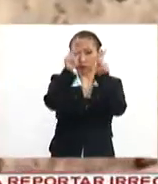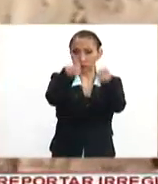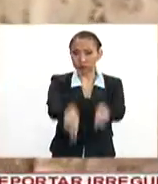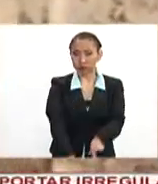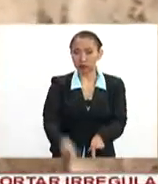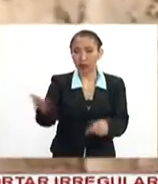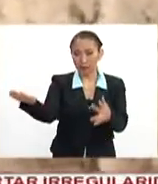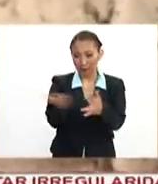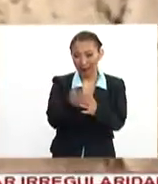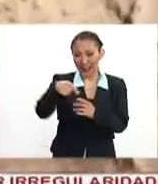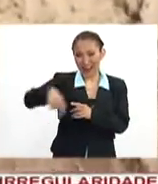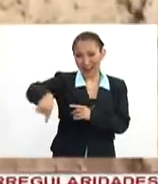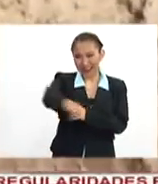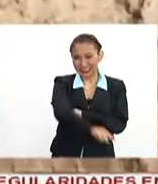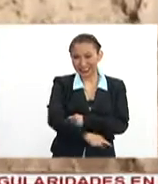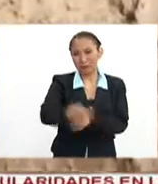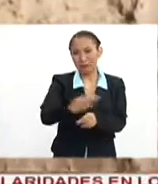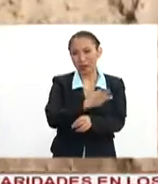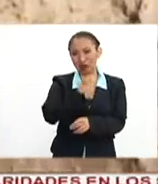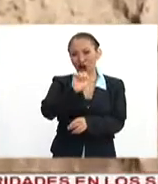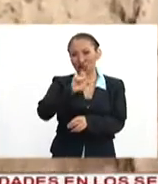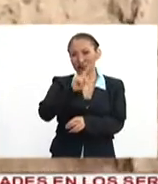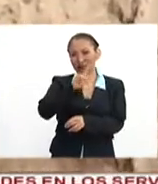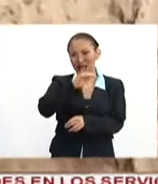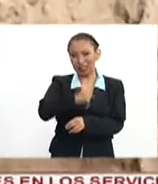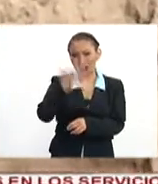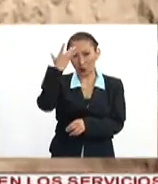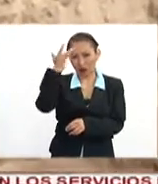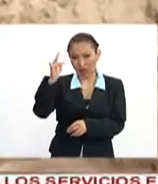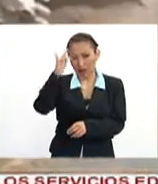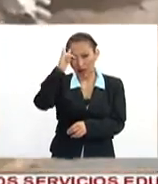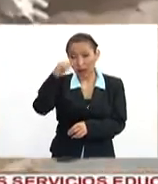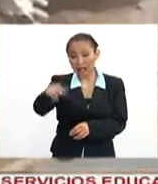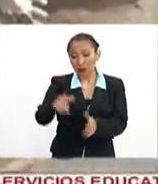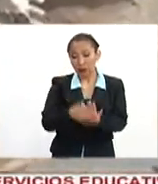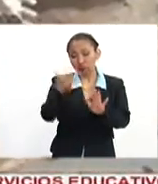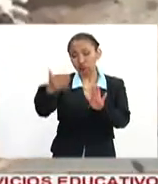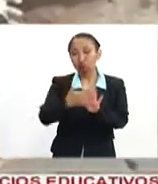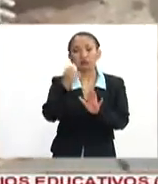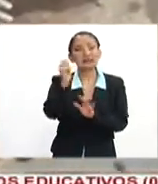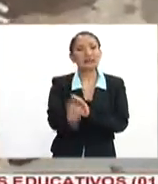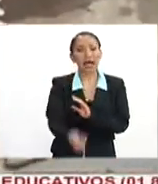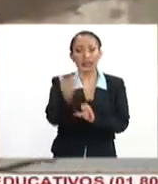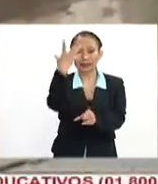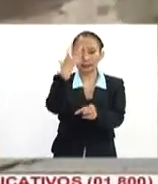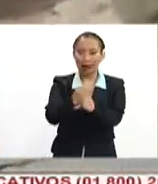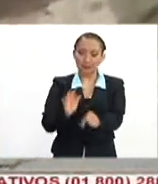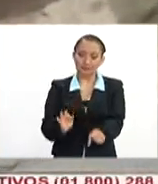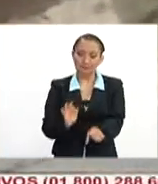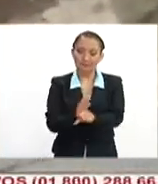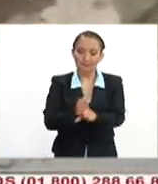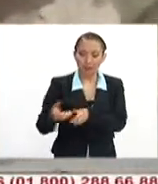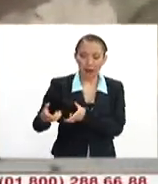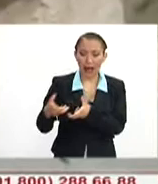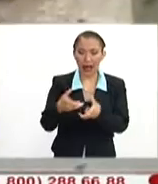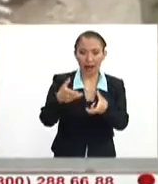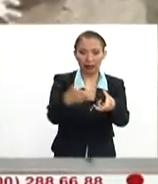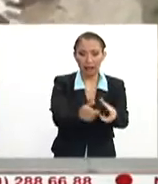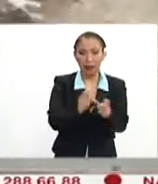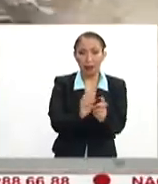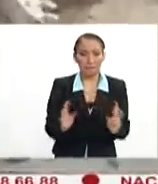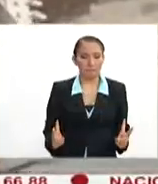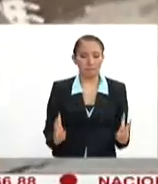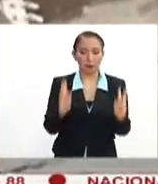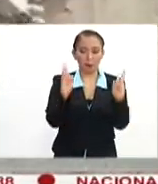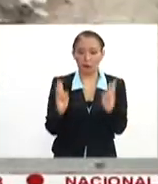en el tramo afectado del Paso Express de Cuernavaca. La construcción consiste en el reforzamiento de la carretera con pilares